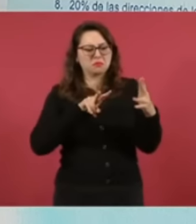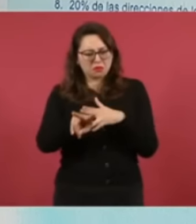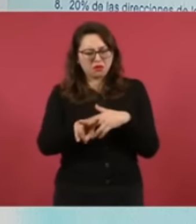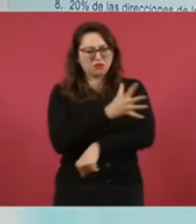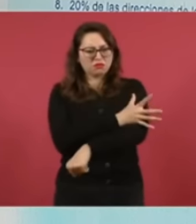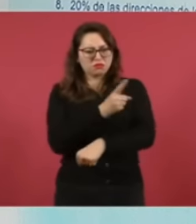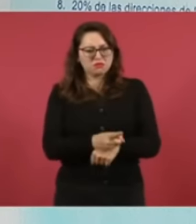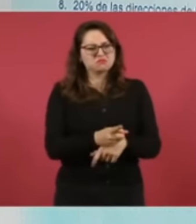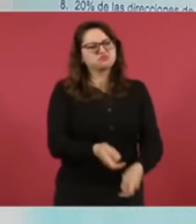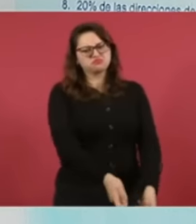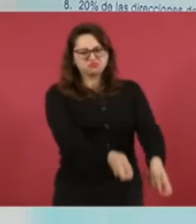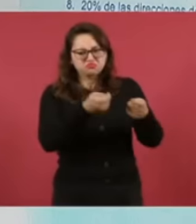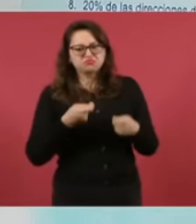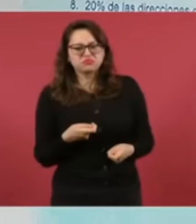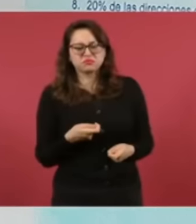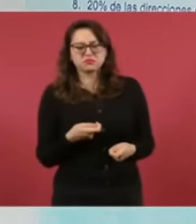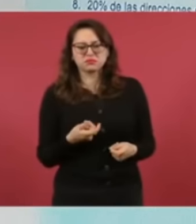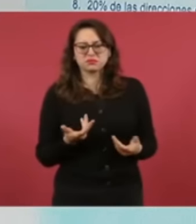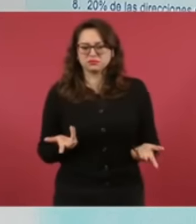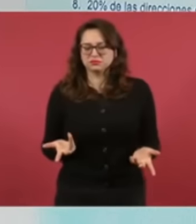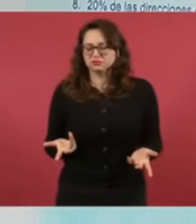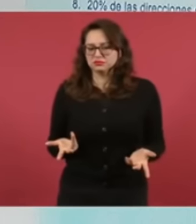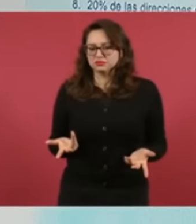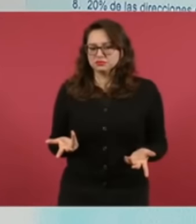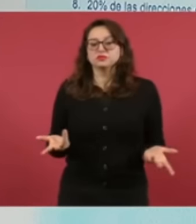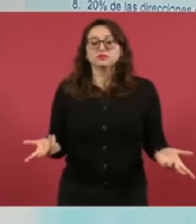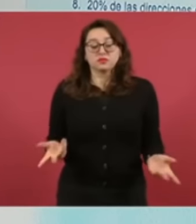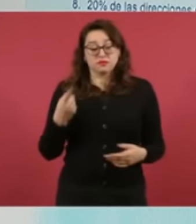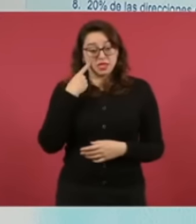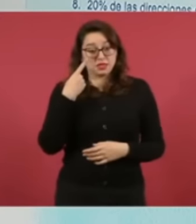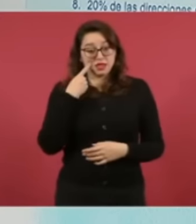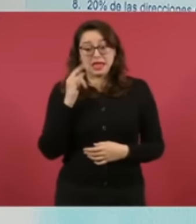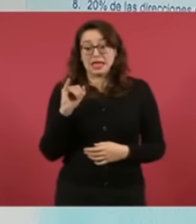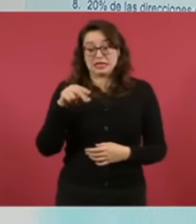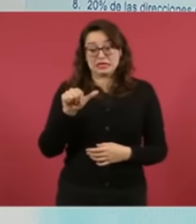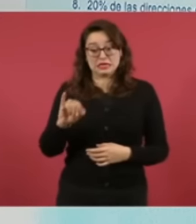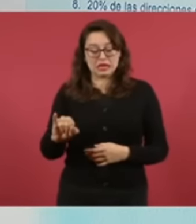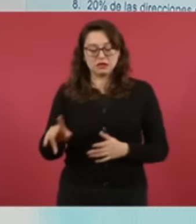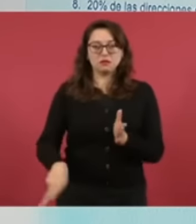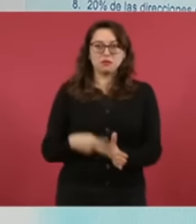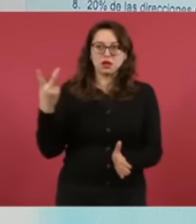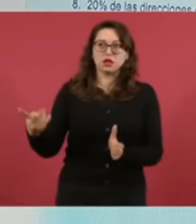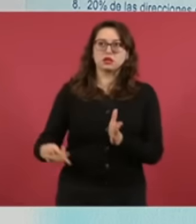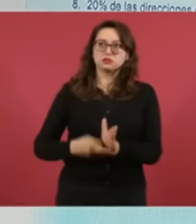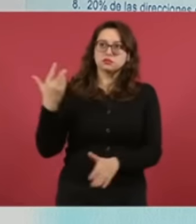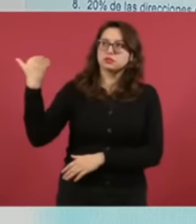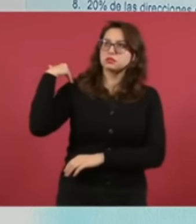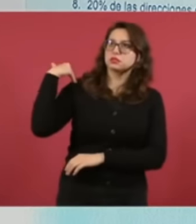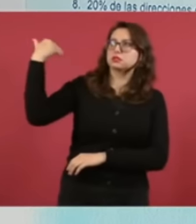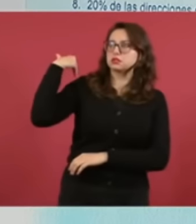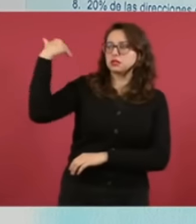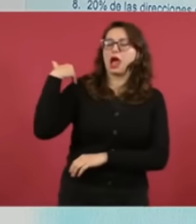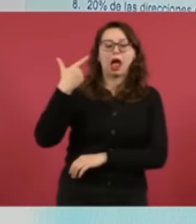ya lo he dicho en otras ocasiones, que les informemos qué tipo de papel